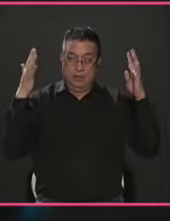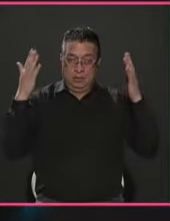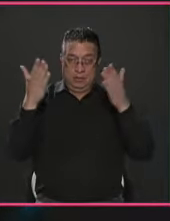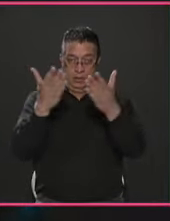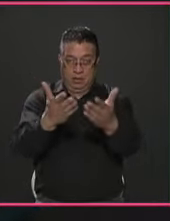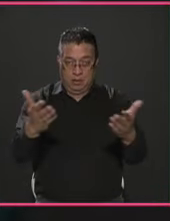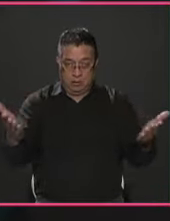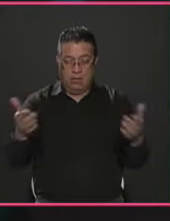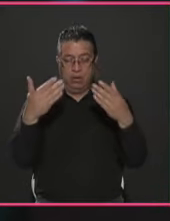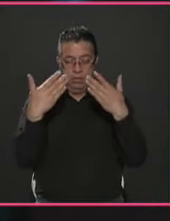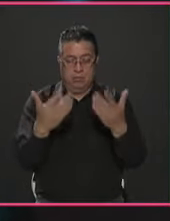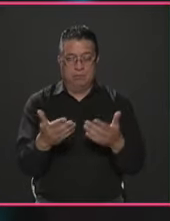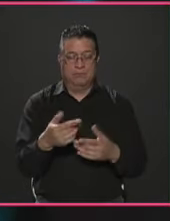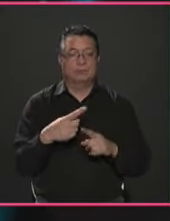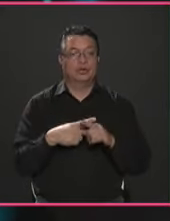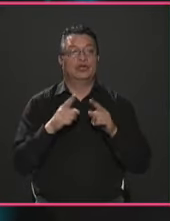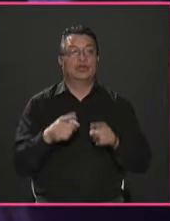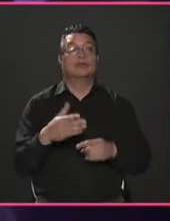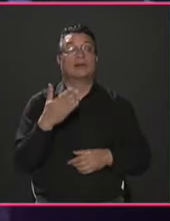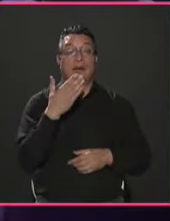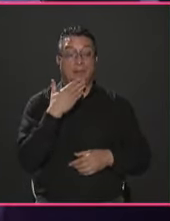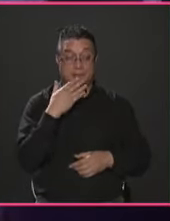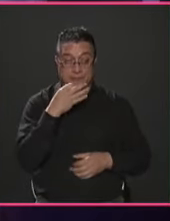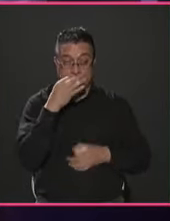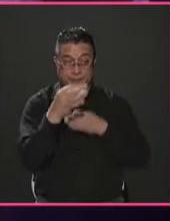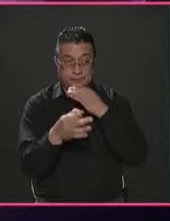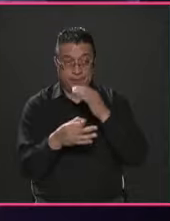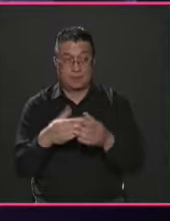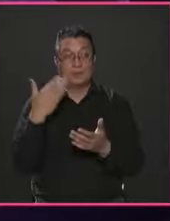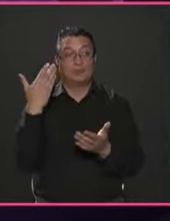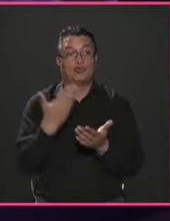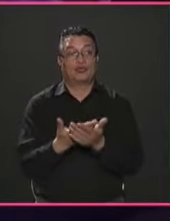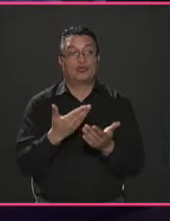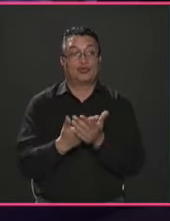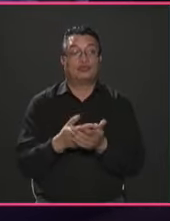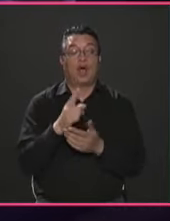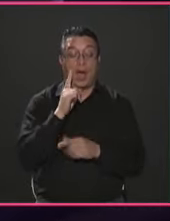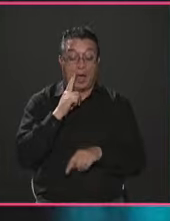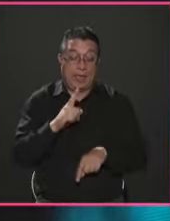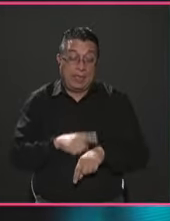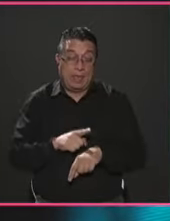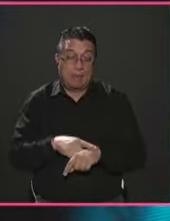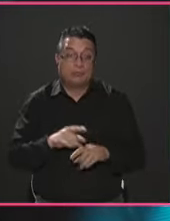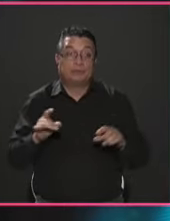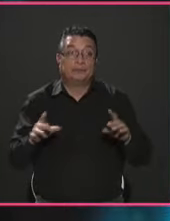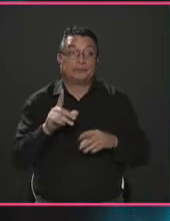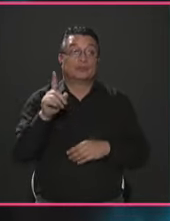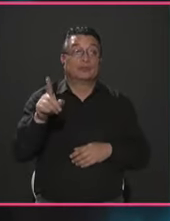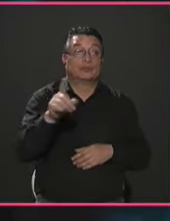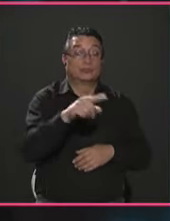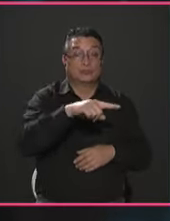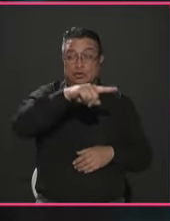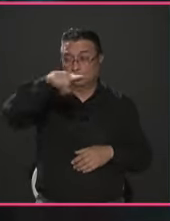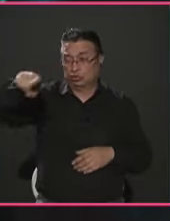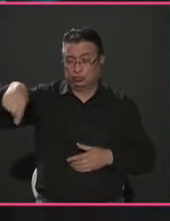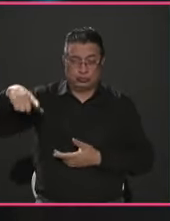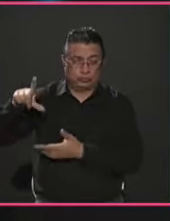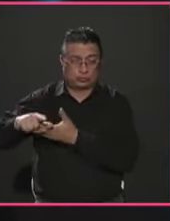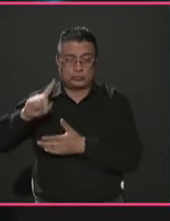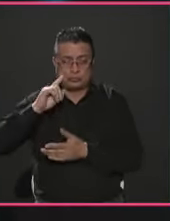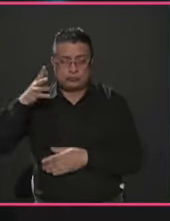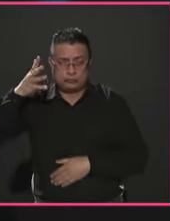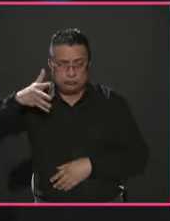mismos por eso también decirles que aprovechen si que aún hay tiempo por todo el recinto hay